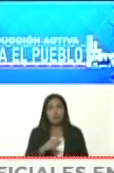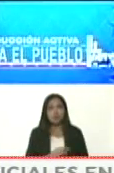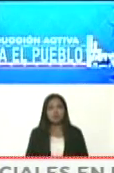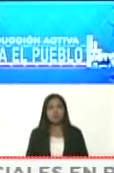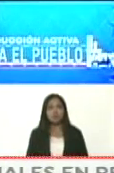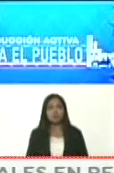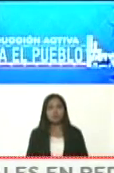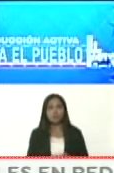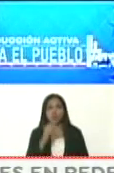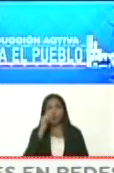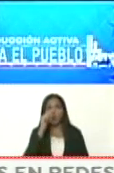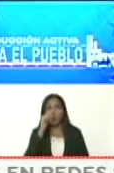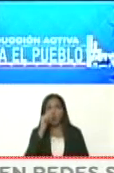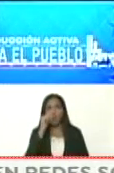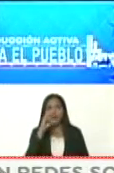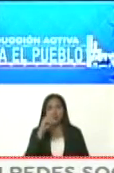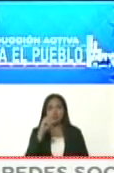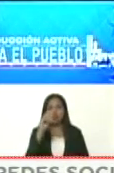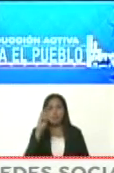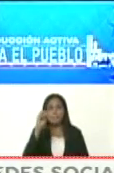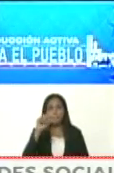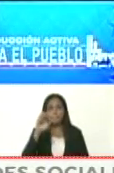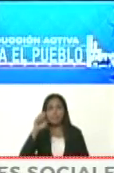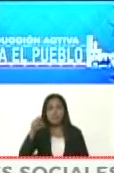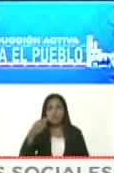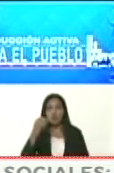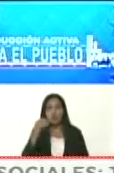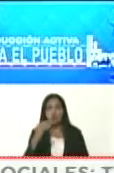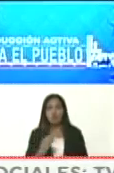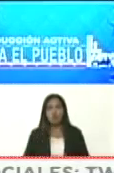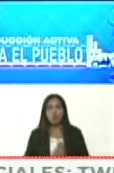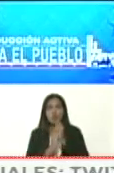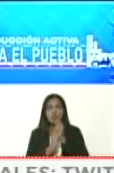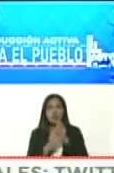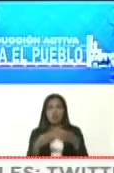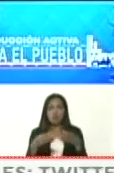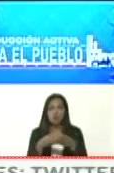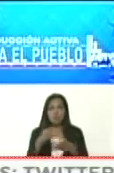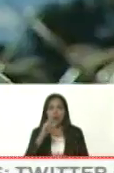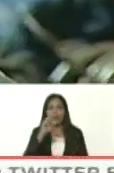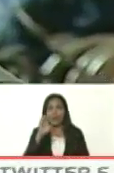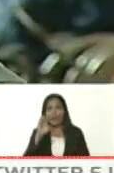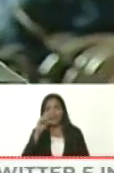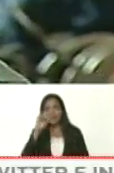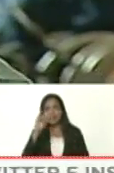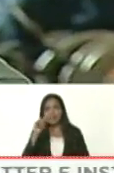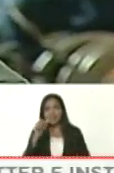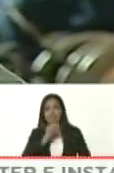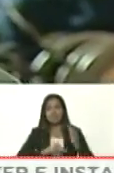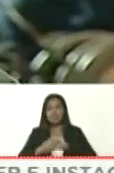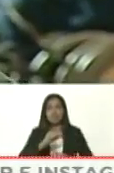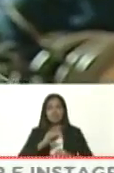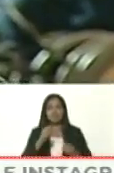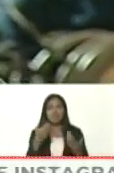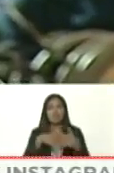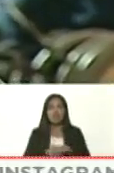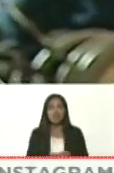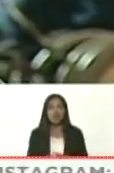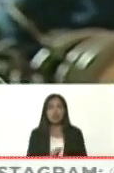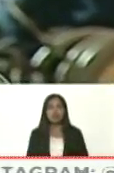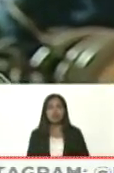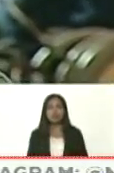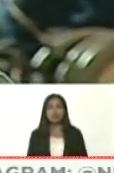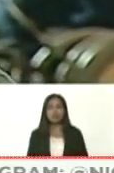al mayor general Domingo Hernández Lares, comandante de la Red de Defensa Integral,